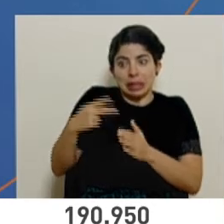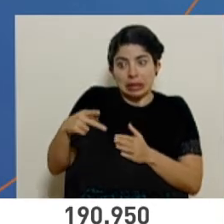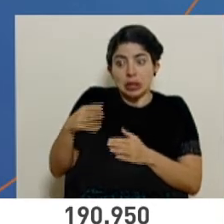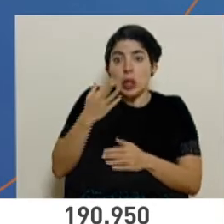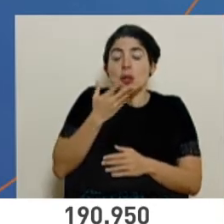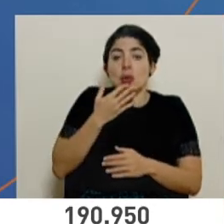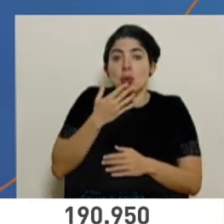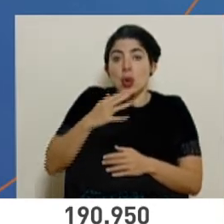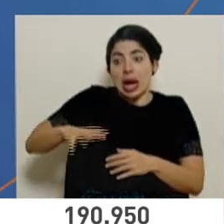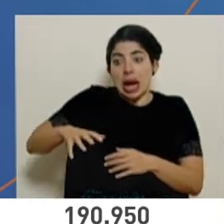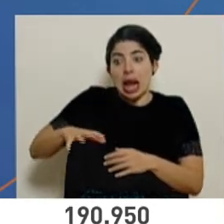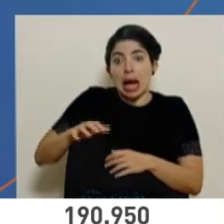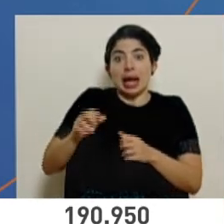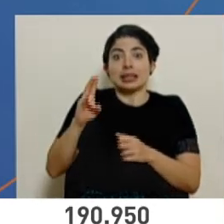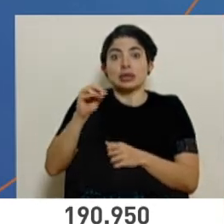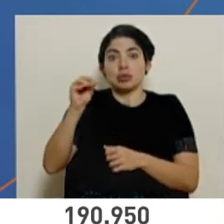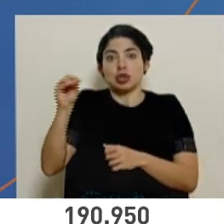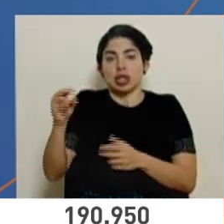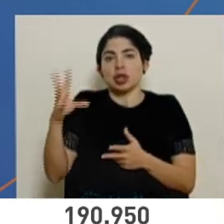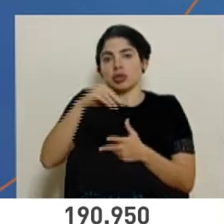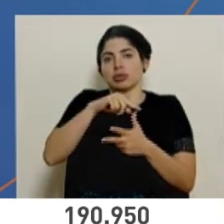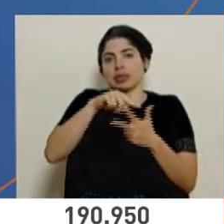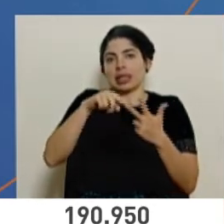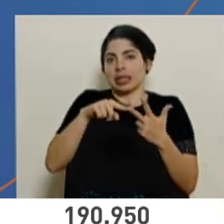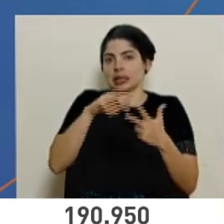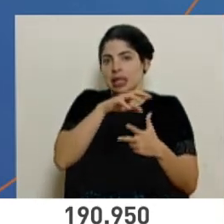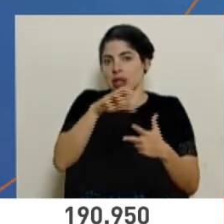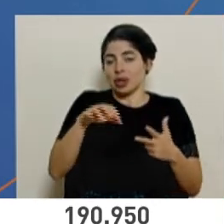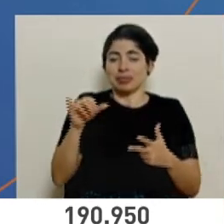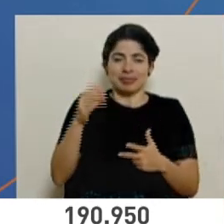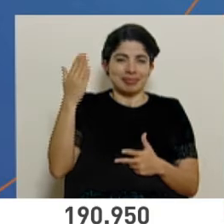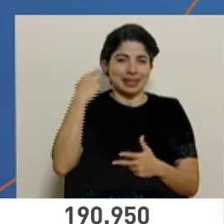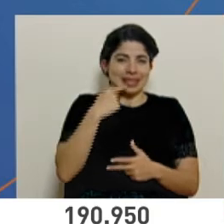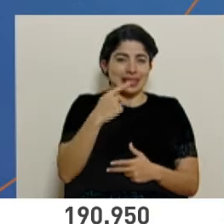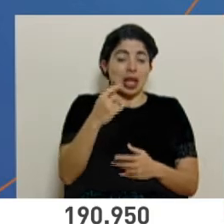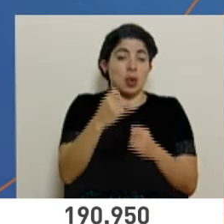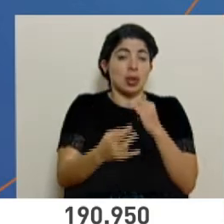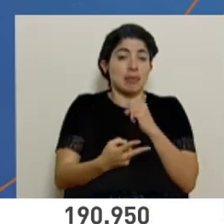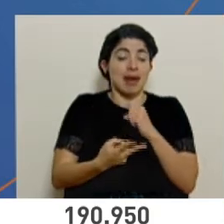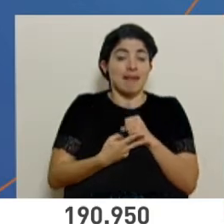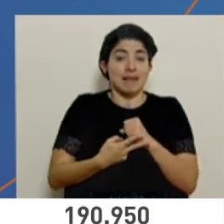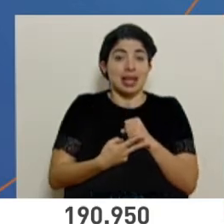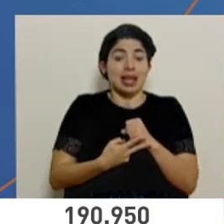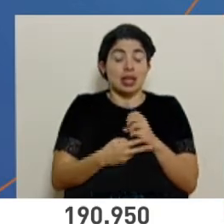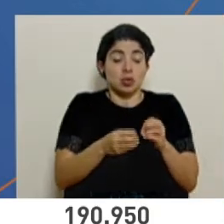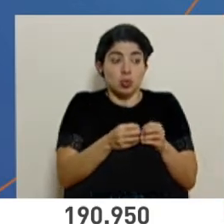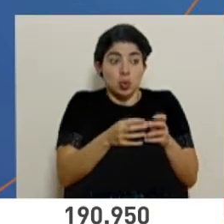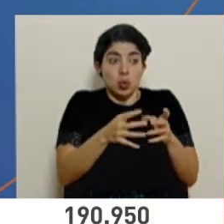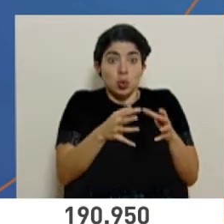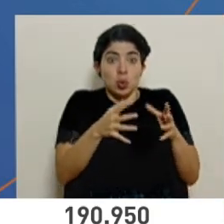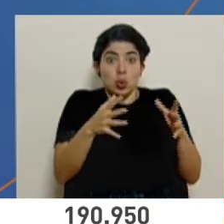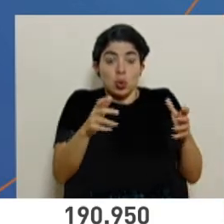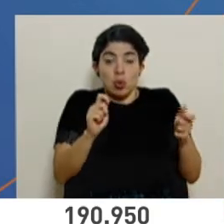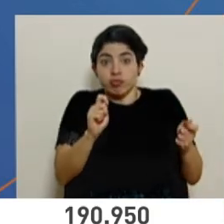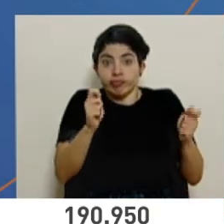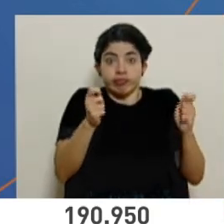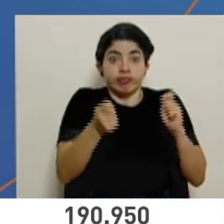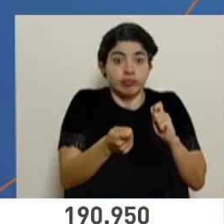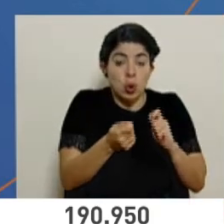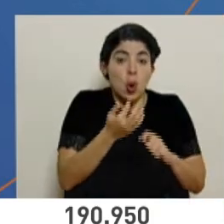condición de alerta naranja. Como mencioné anteriormente, la última vez que tuvimos un número importante de cantones que subían a